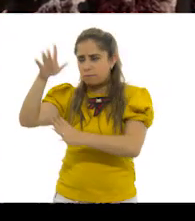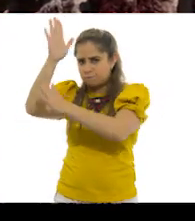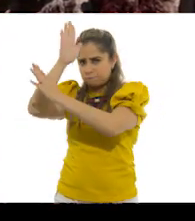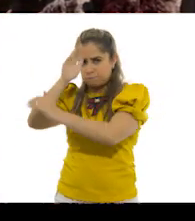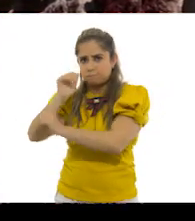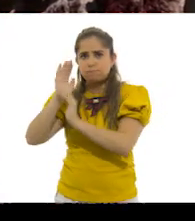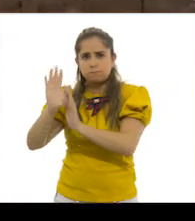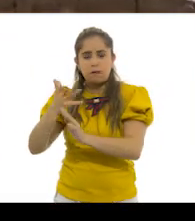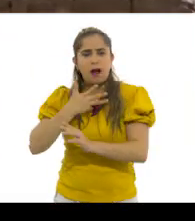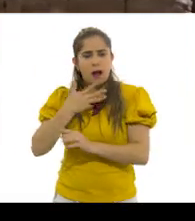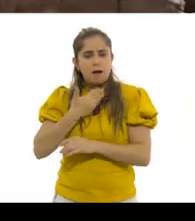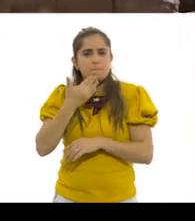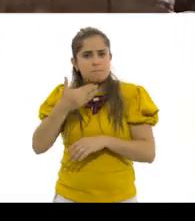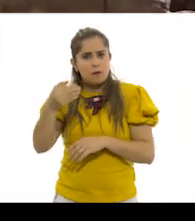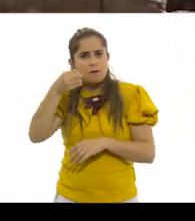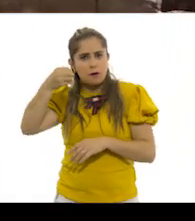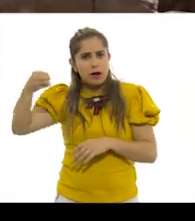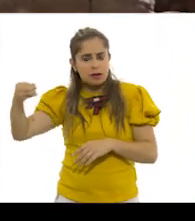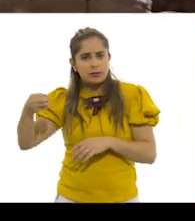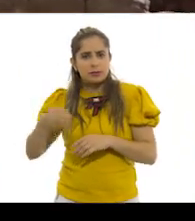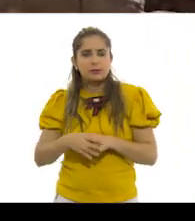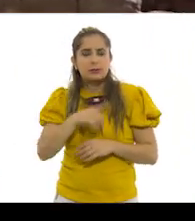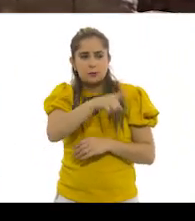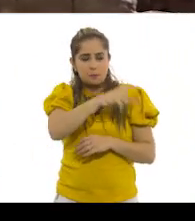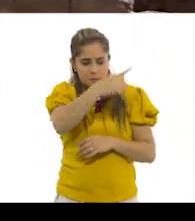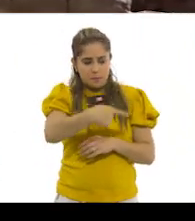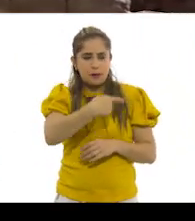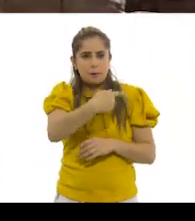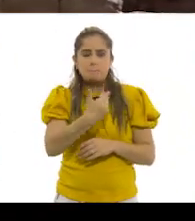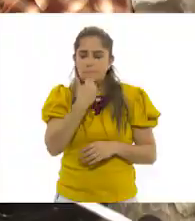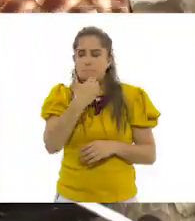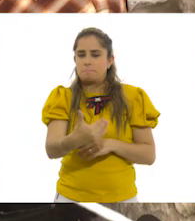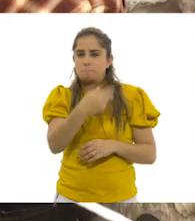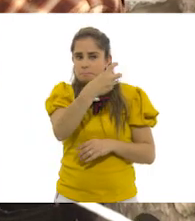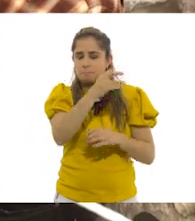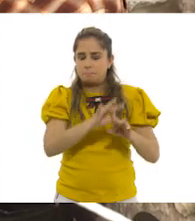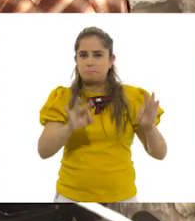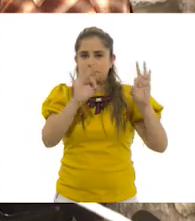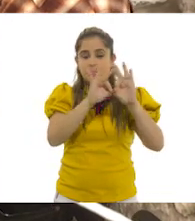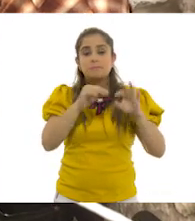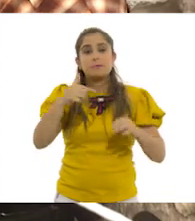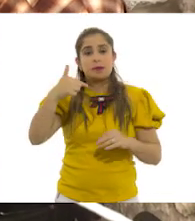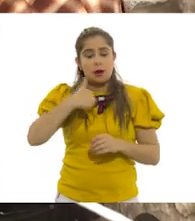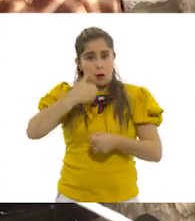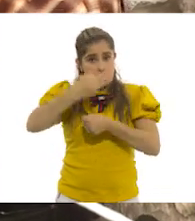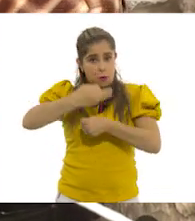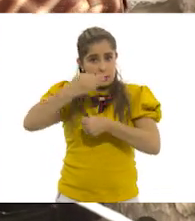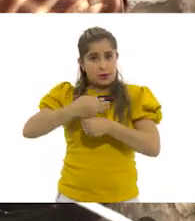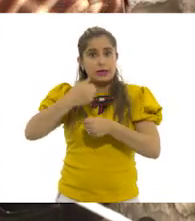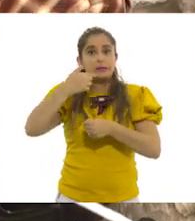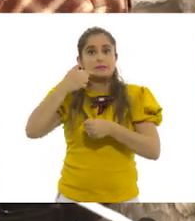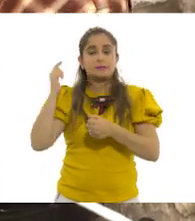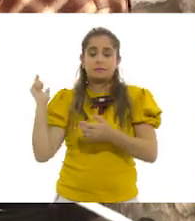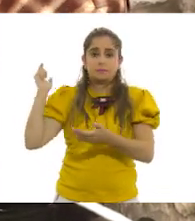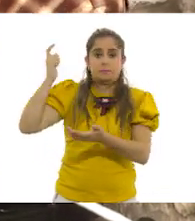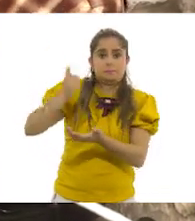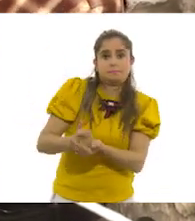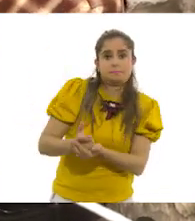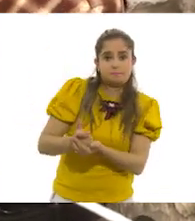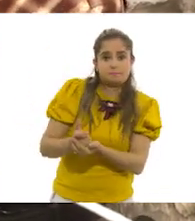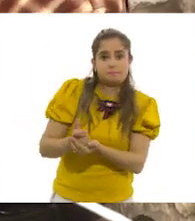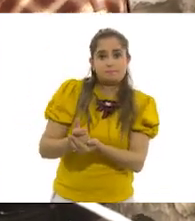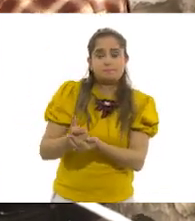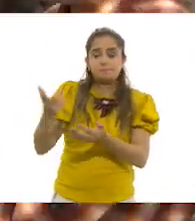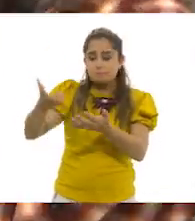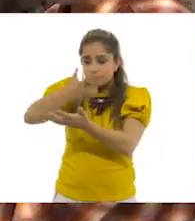Aquí sí creo que bueno que preguntas eso, porque eso es muy importante. Nuestras intervenciones las paga el tercero,